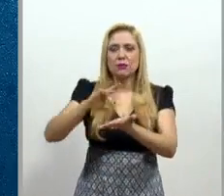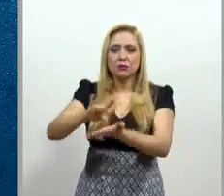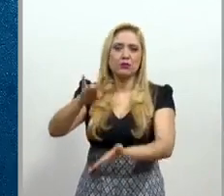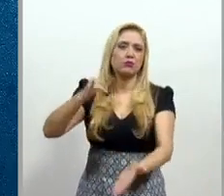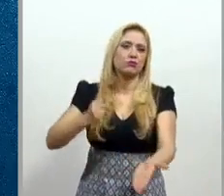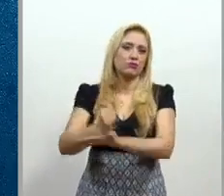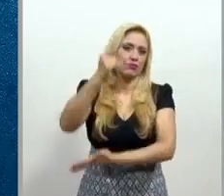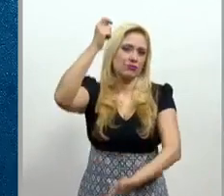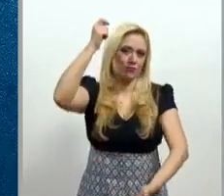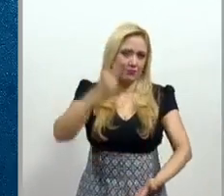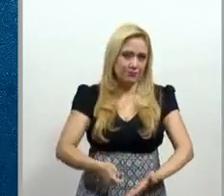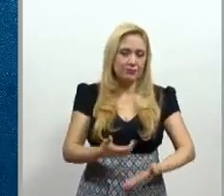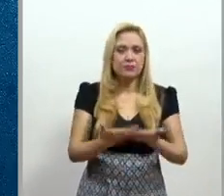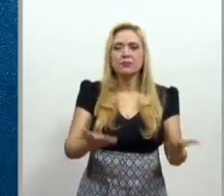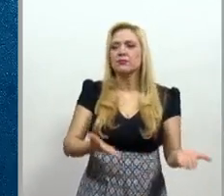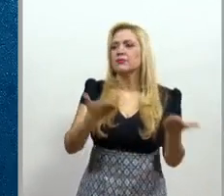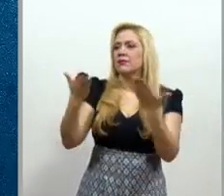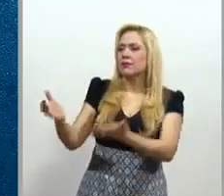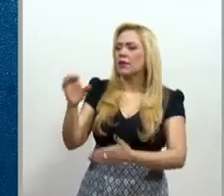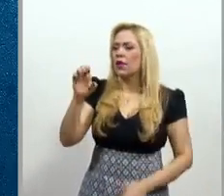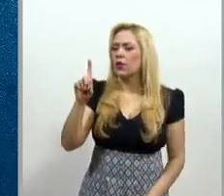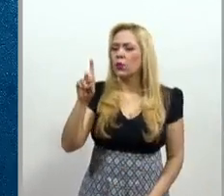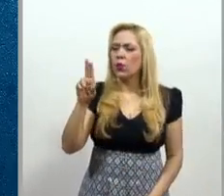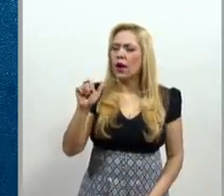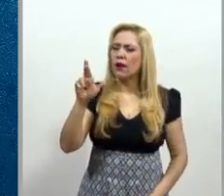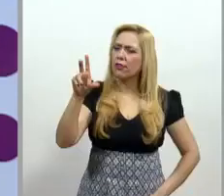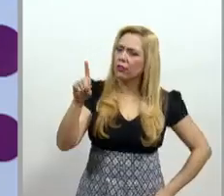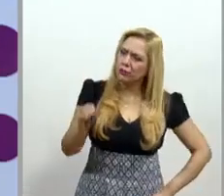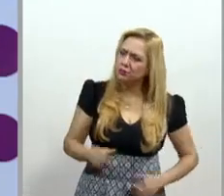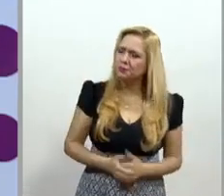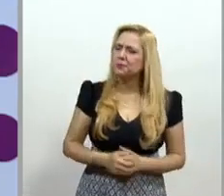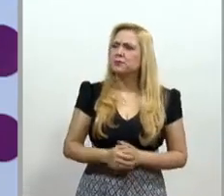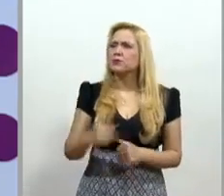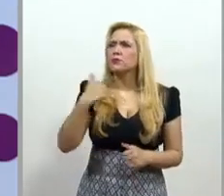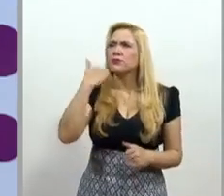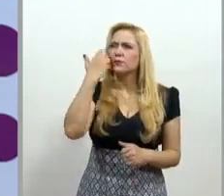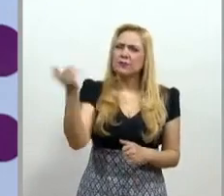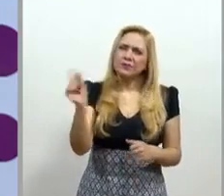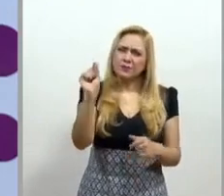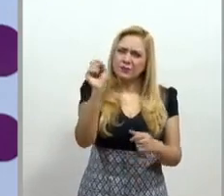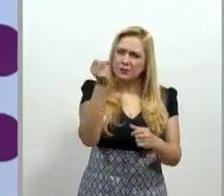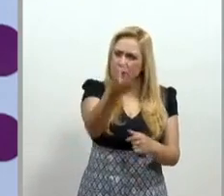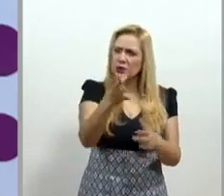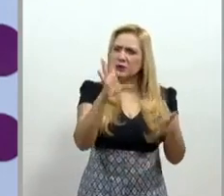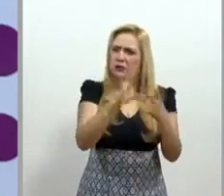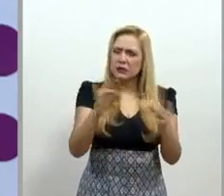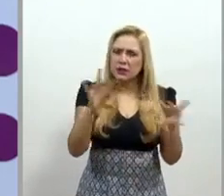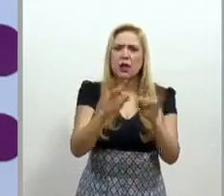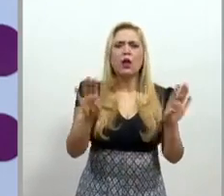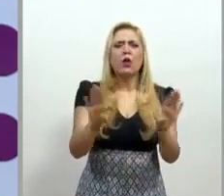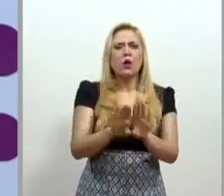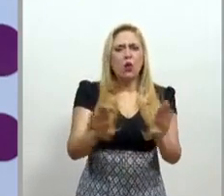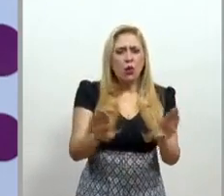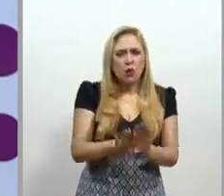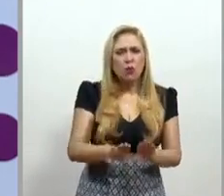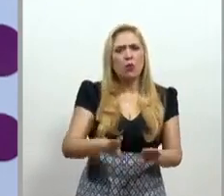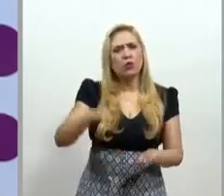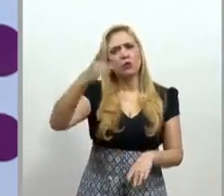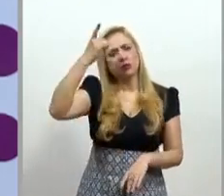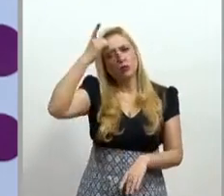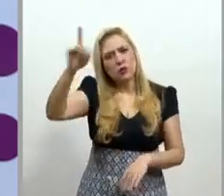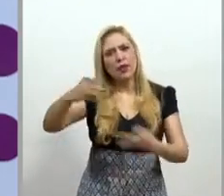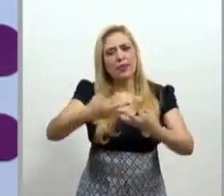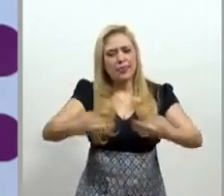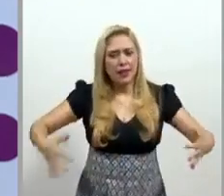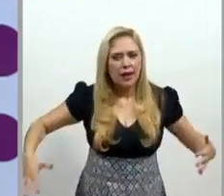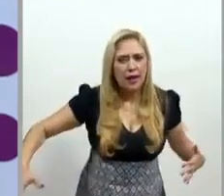me permiten regresar, Eduardo, a los principios, ya los mencionaste, me gustaría que habláramos un poco de la función ecológica de la propiedad, del principio pro